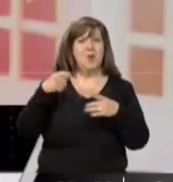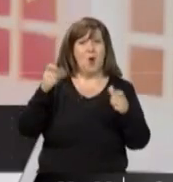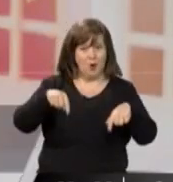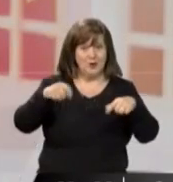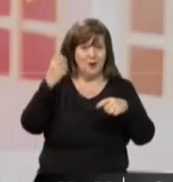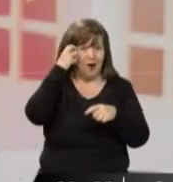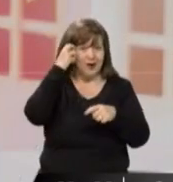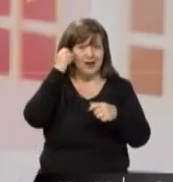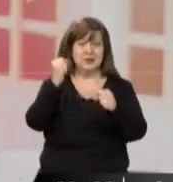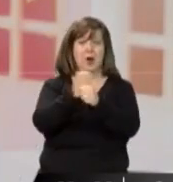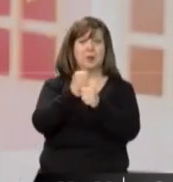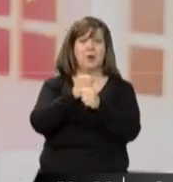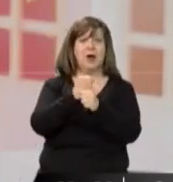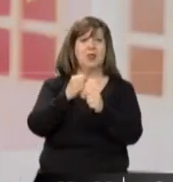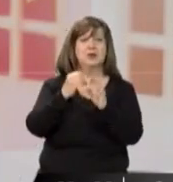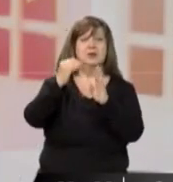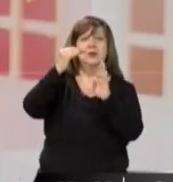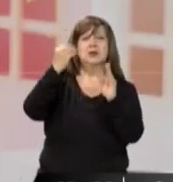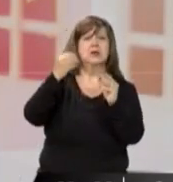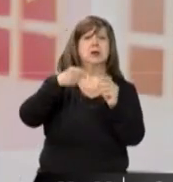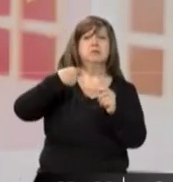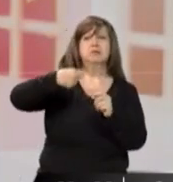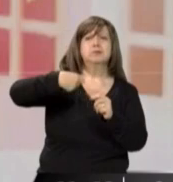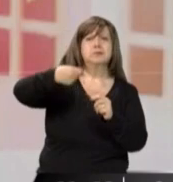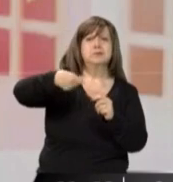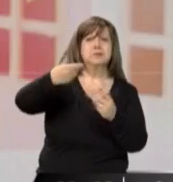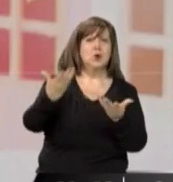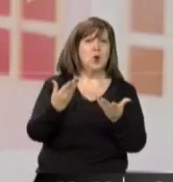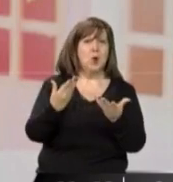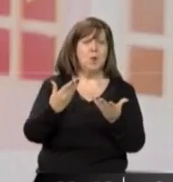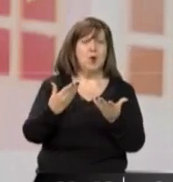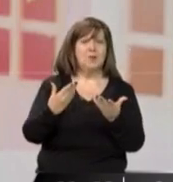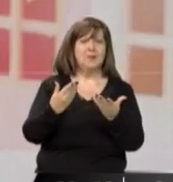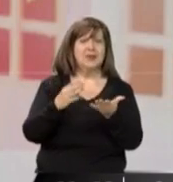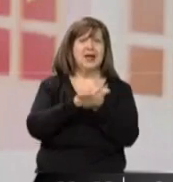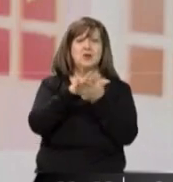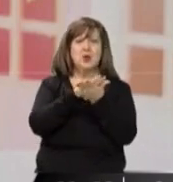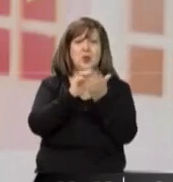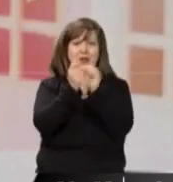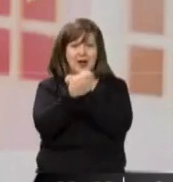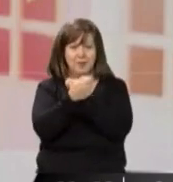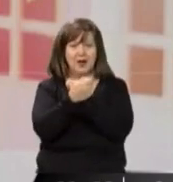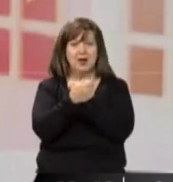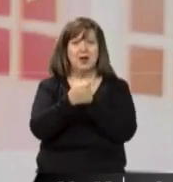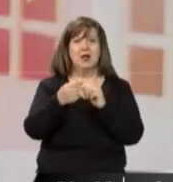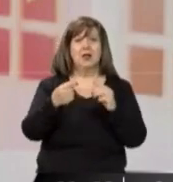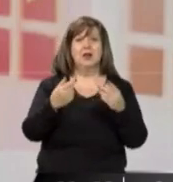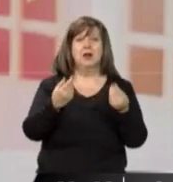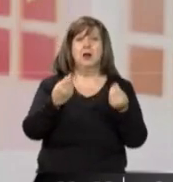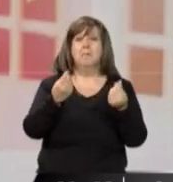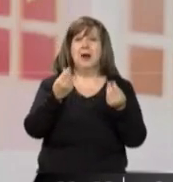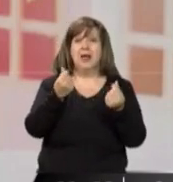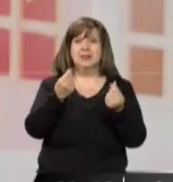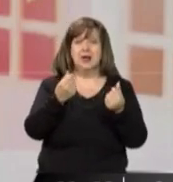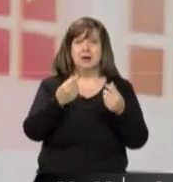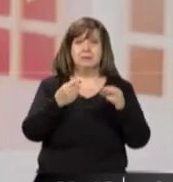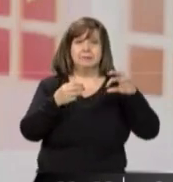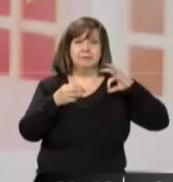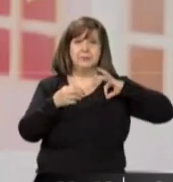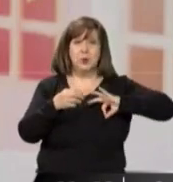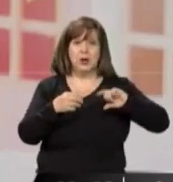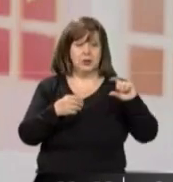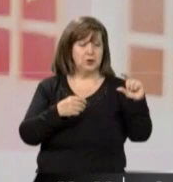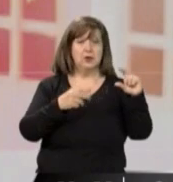otros aspectos bajaría la relación cuota ingreso es decir lo que tiene que pagarse nunca podría superar el